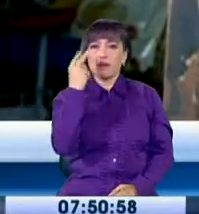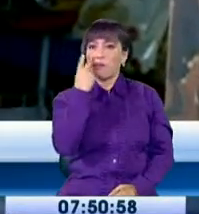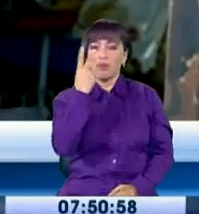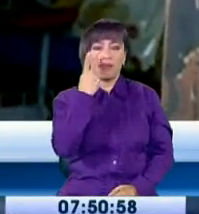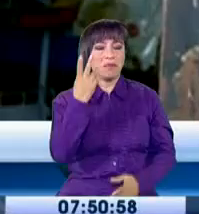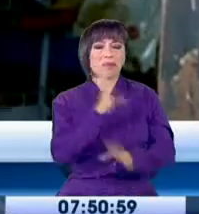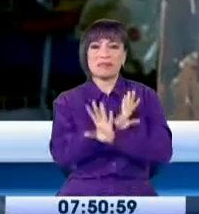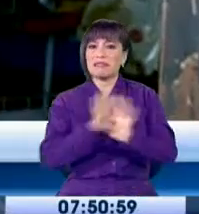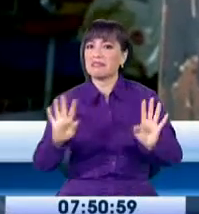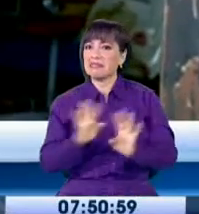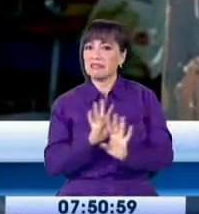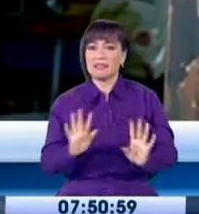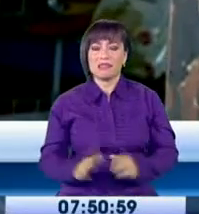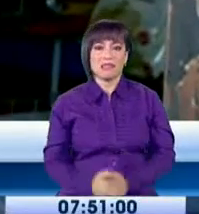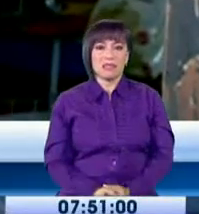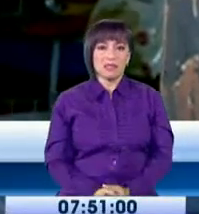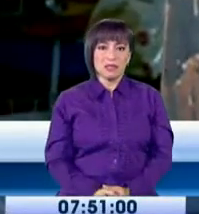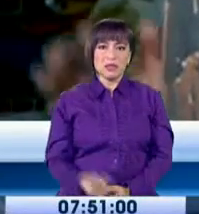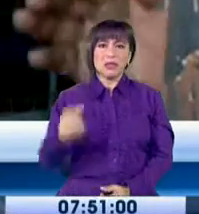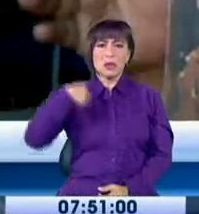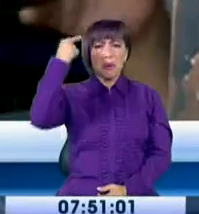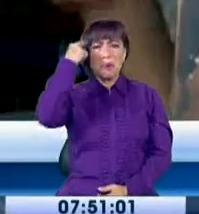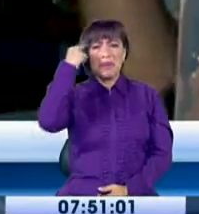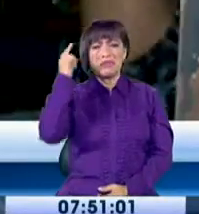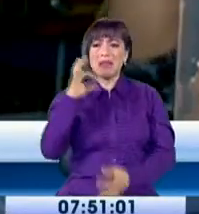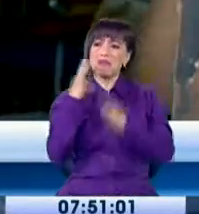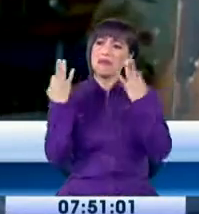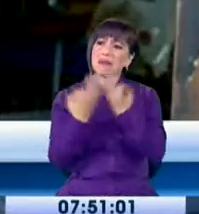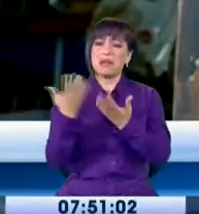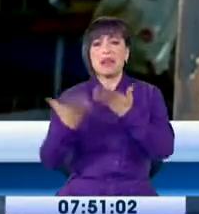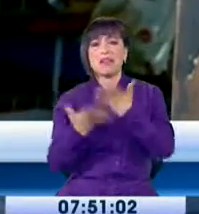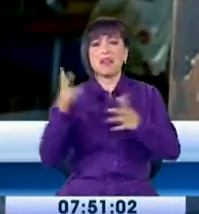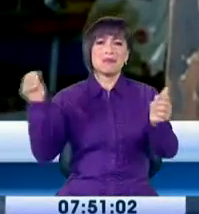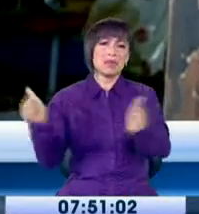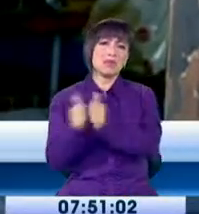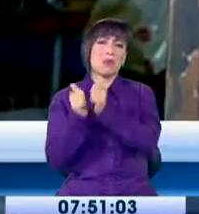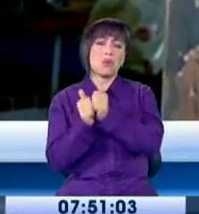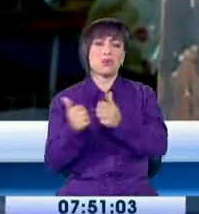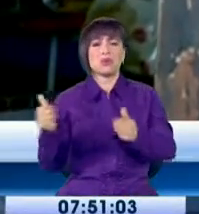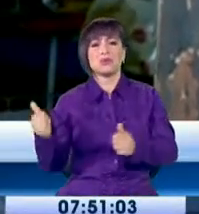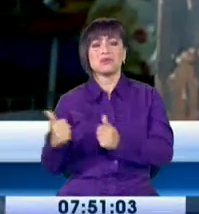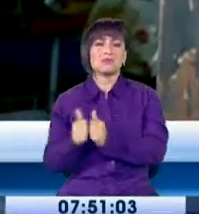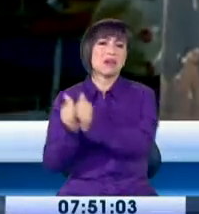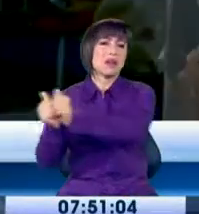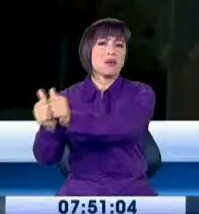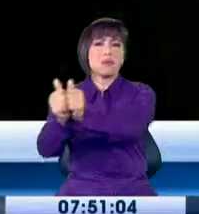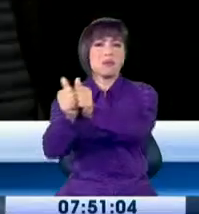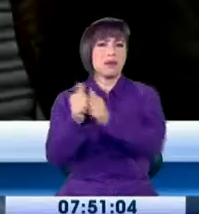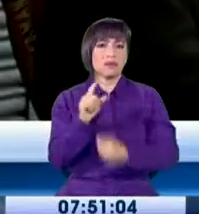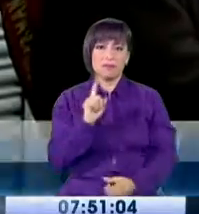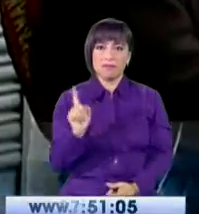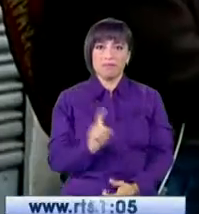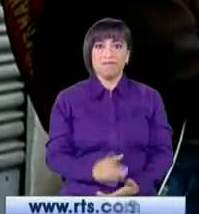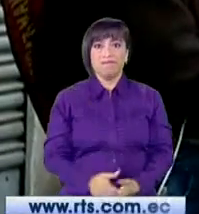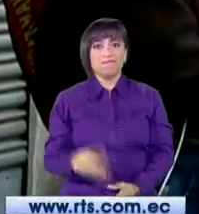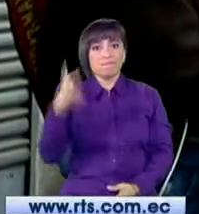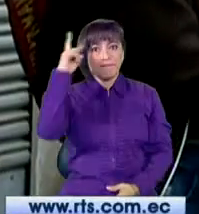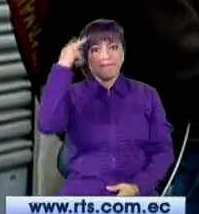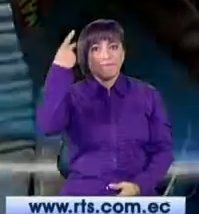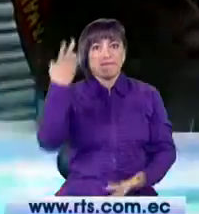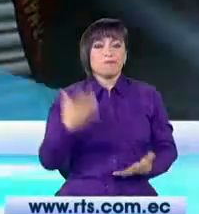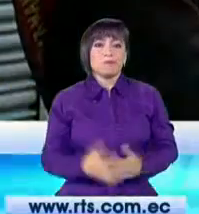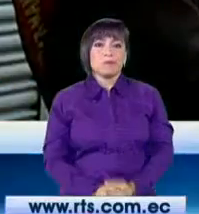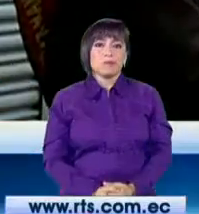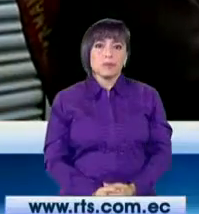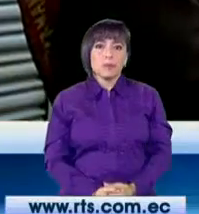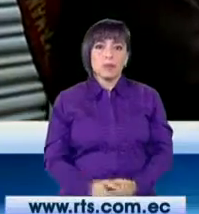Nada más, no vi nada más. Yo pensé que era familiar que ya se iban comprando. Nada más, no vi. En el barrio Cristo Rey